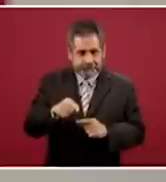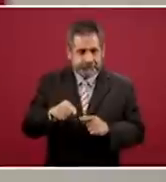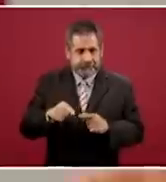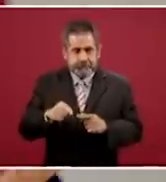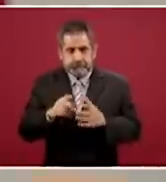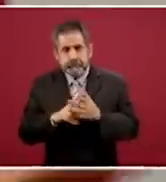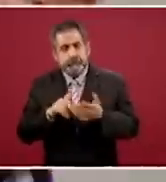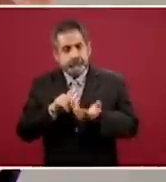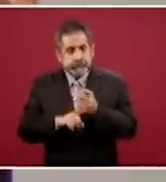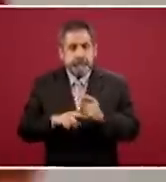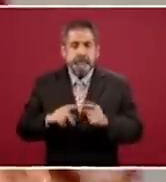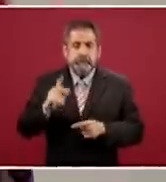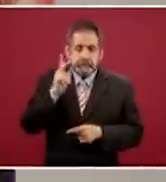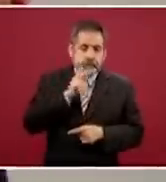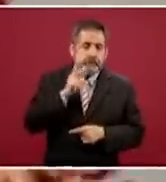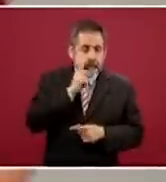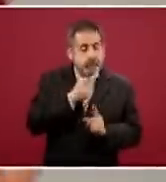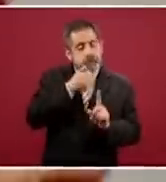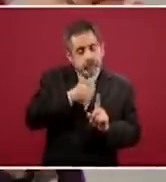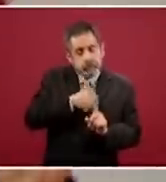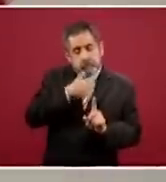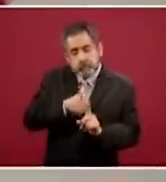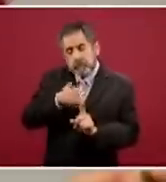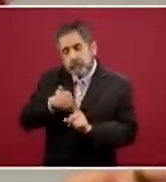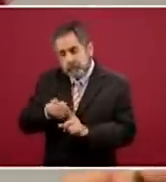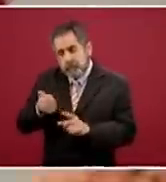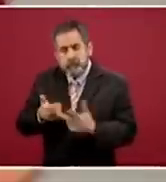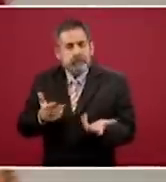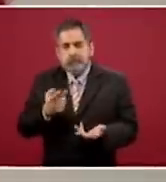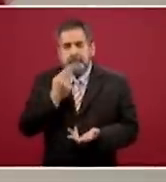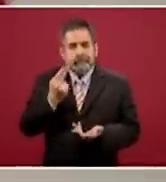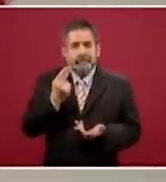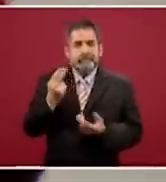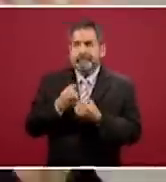pública el estar identificando cada uno de los casos,